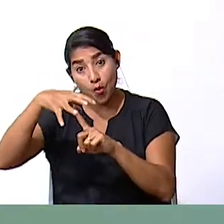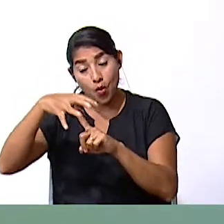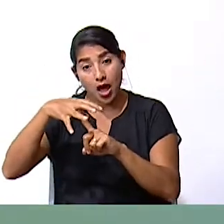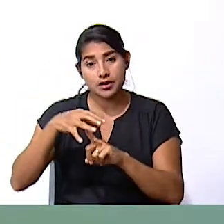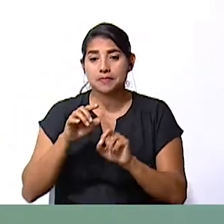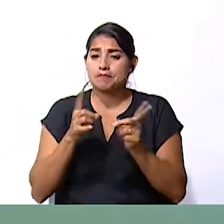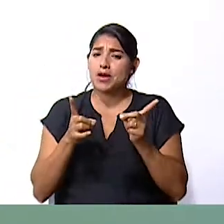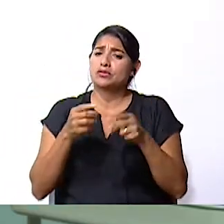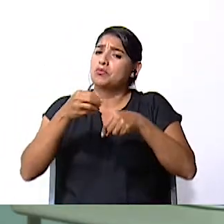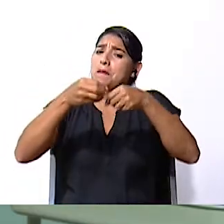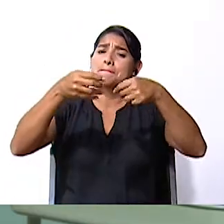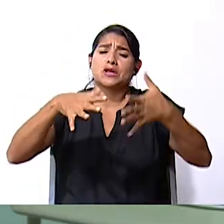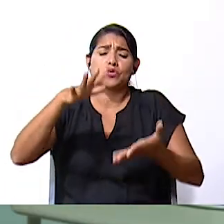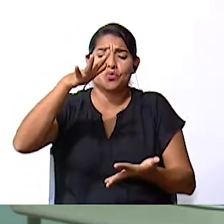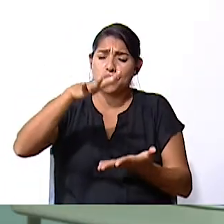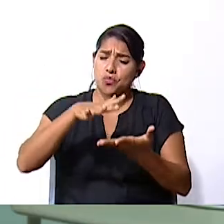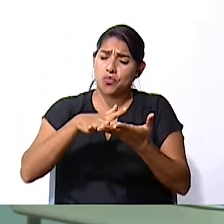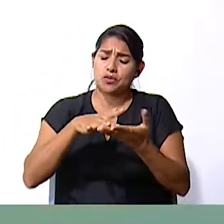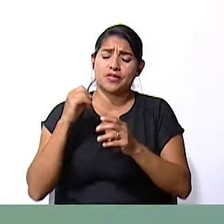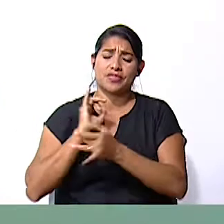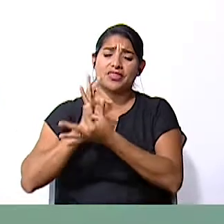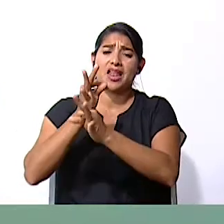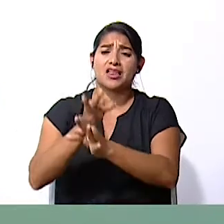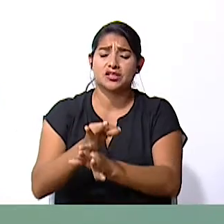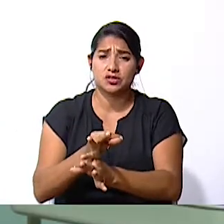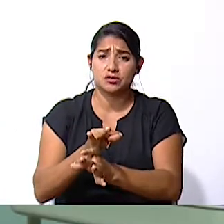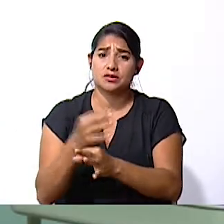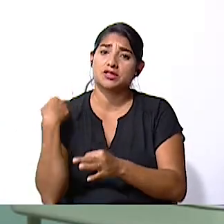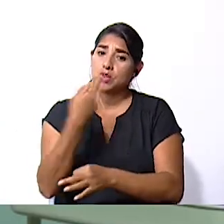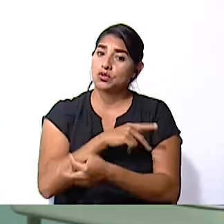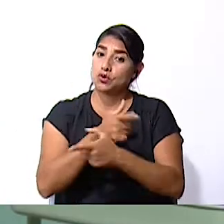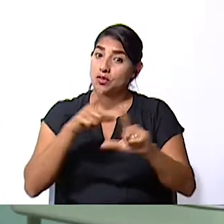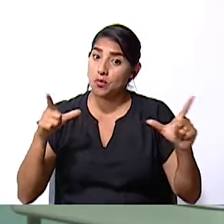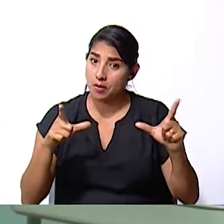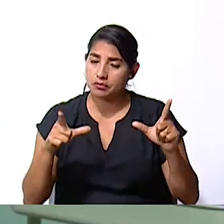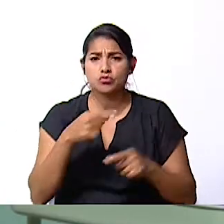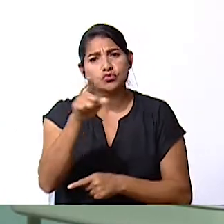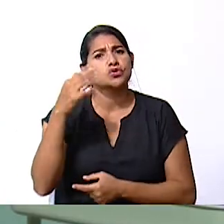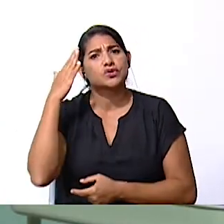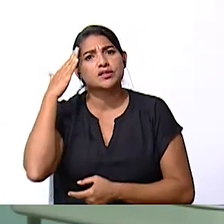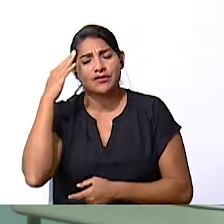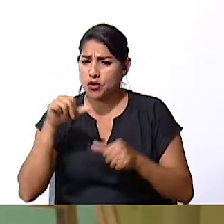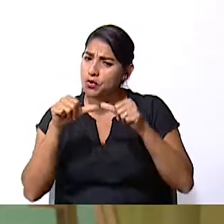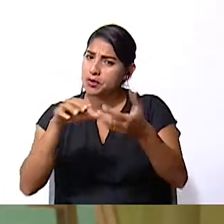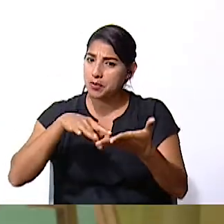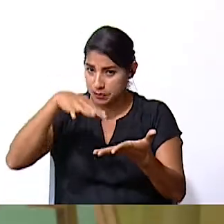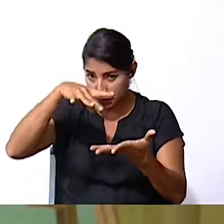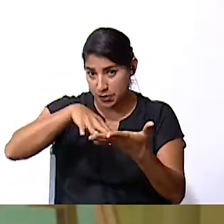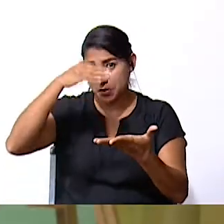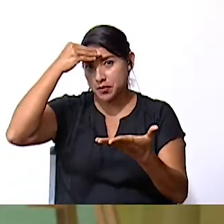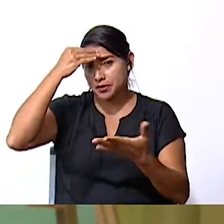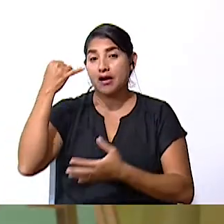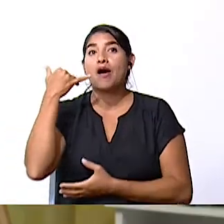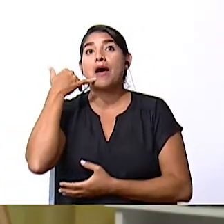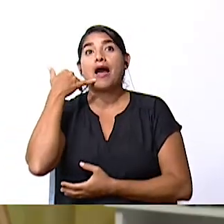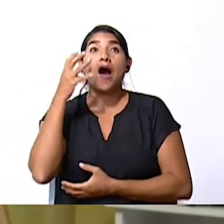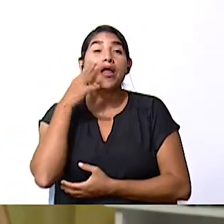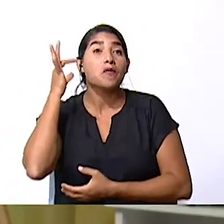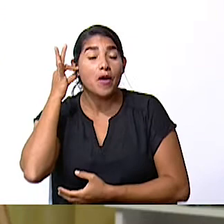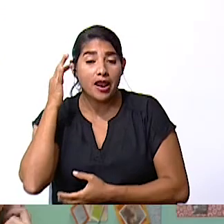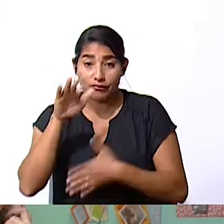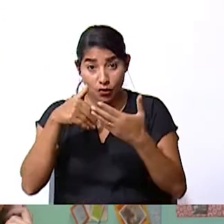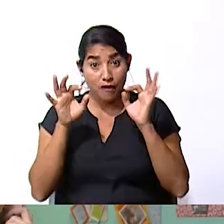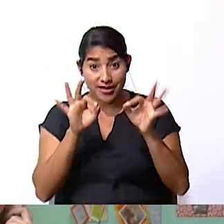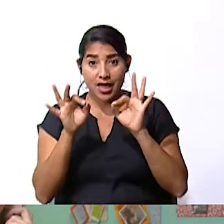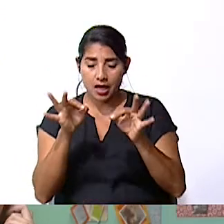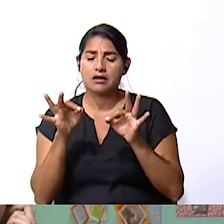pero estamos perdiendo muchísimas tradiciones de nuestro idioma. ¿Saben qué? Sigamos estudiando. ¿Aló? Hola, tita. ¿Cómo